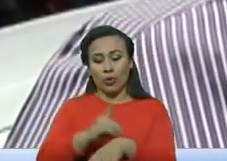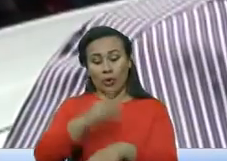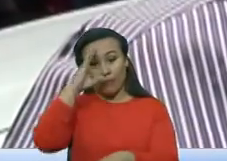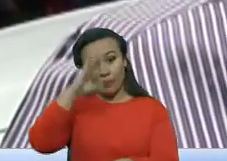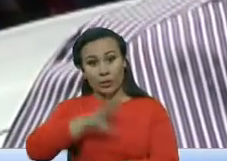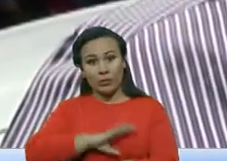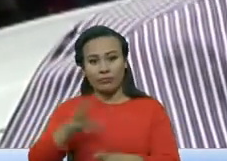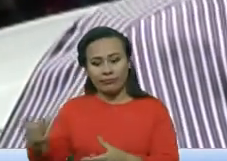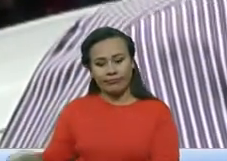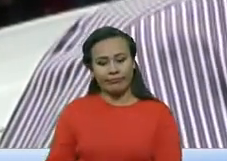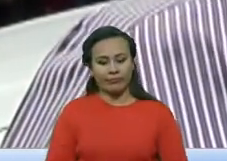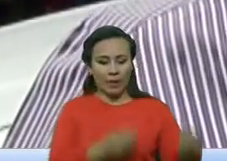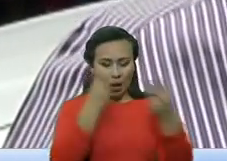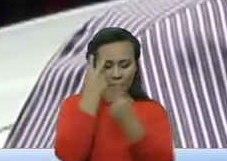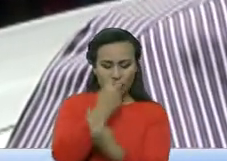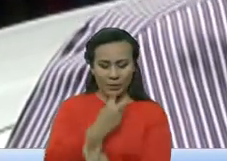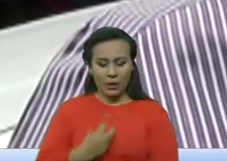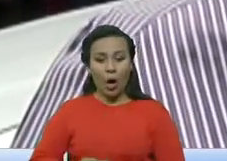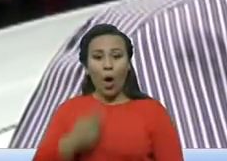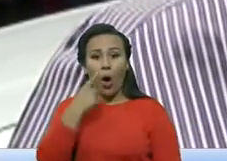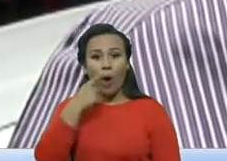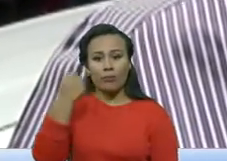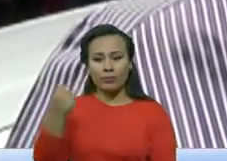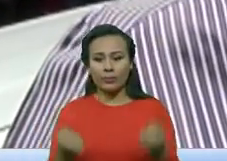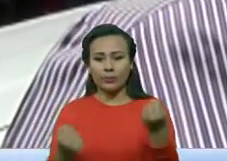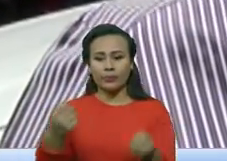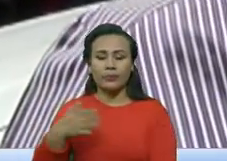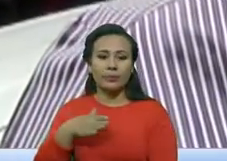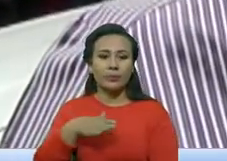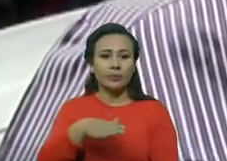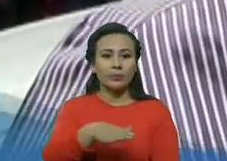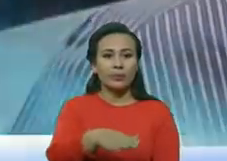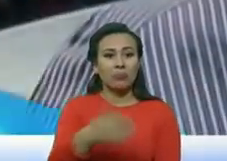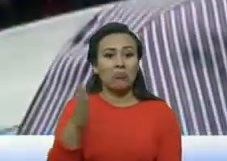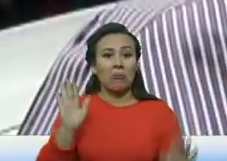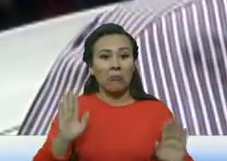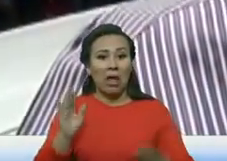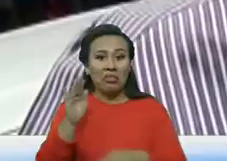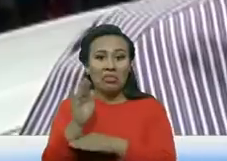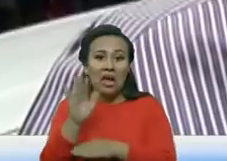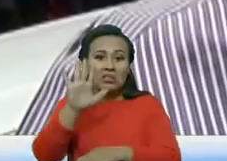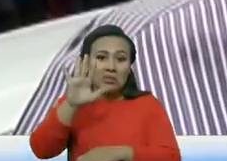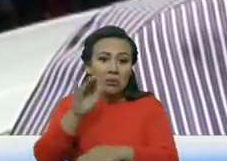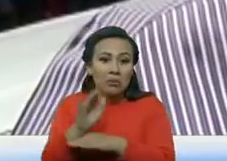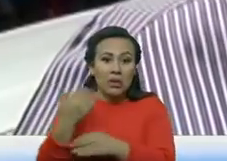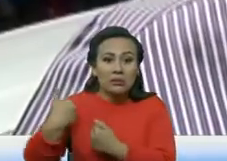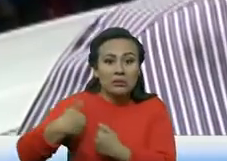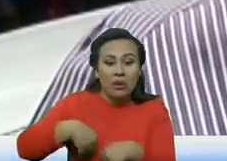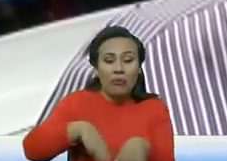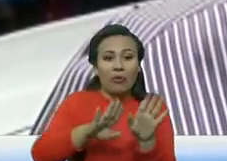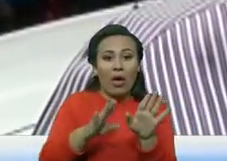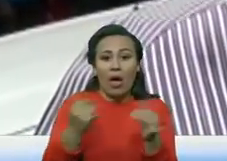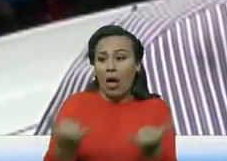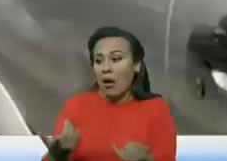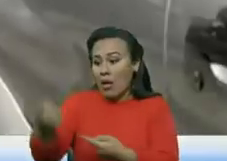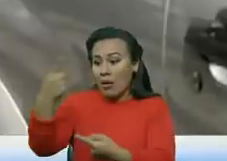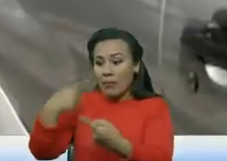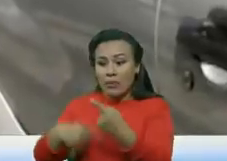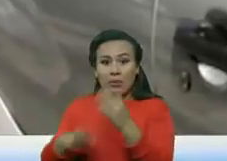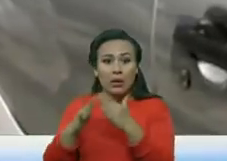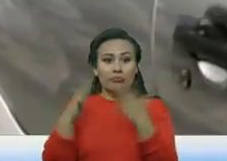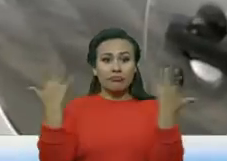Lo único que sabemos es que el señor salió ahí en horas de la tarde, el día de ayer, aproximadamente 5 de la tarde, y no ha regresado al